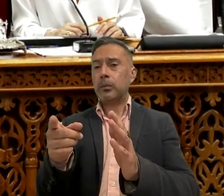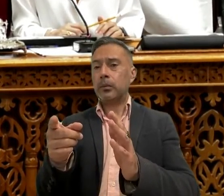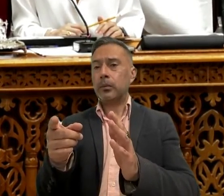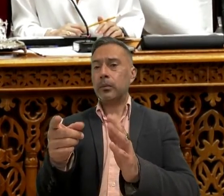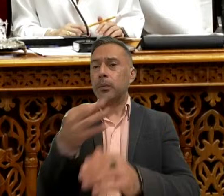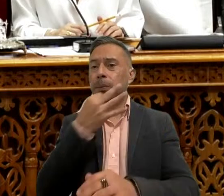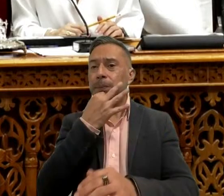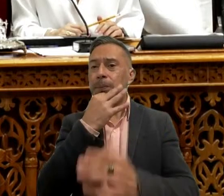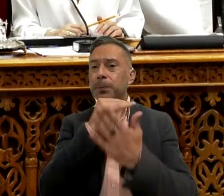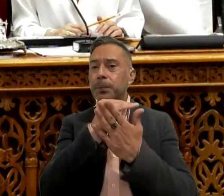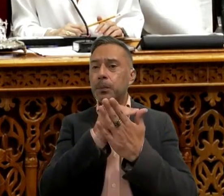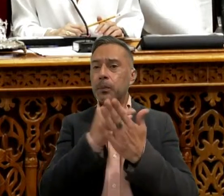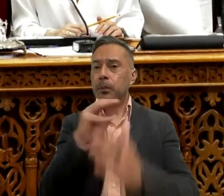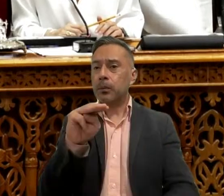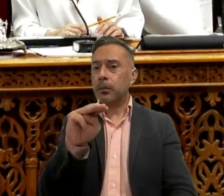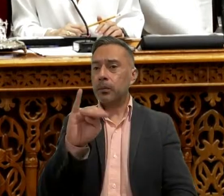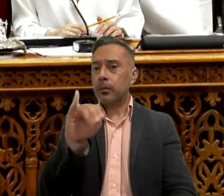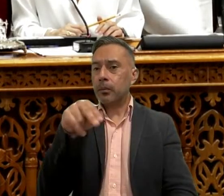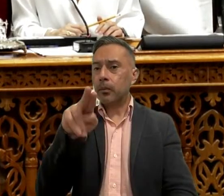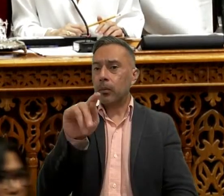minuta.